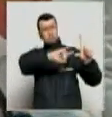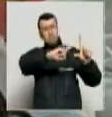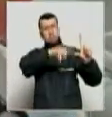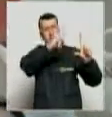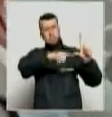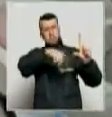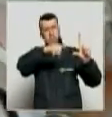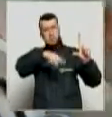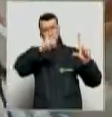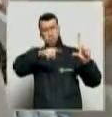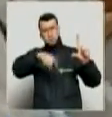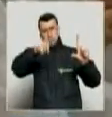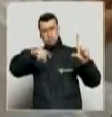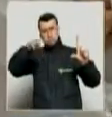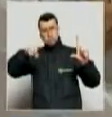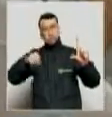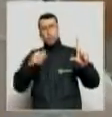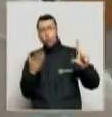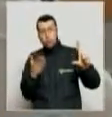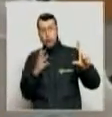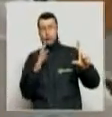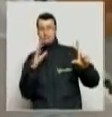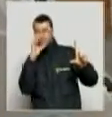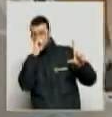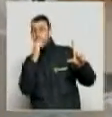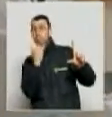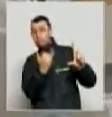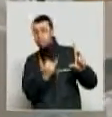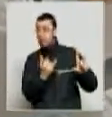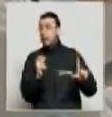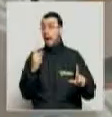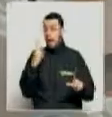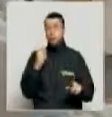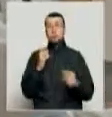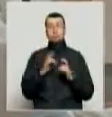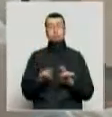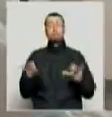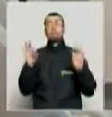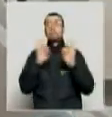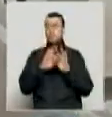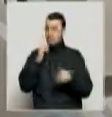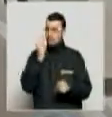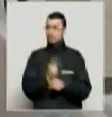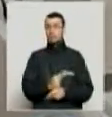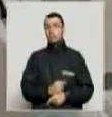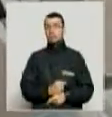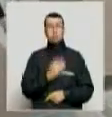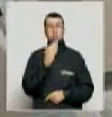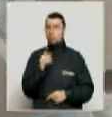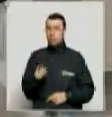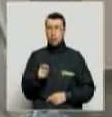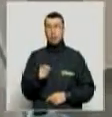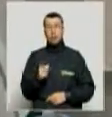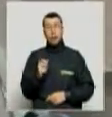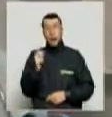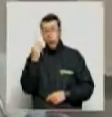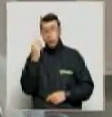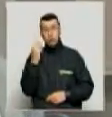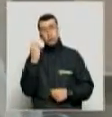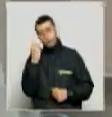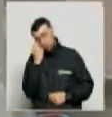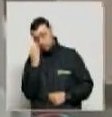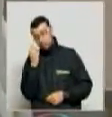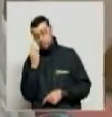un electrocardiograma, porque en ese instante pudimos definir algo que es crítico, y es lo siguiente: cuando usted tiene un evento de este tipo, o los ha